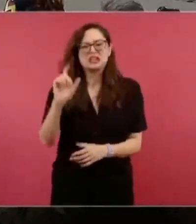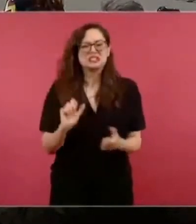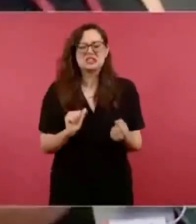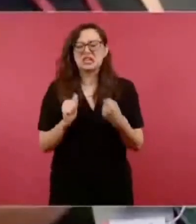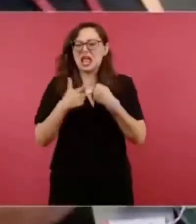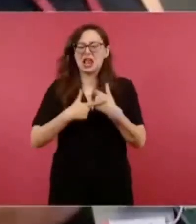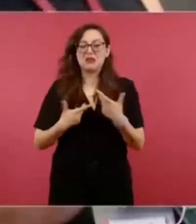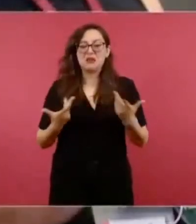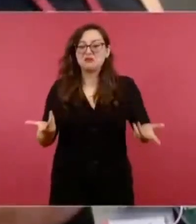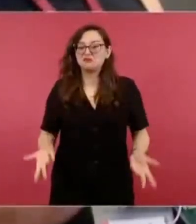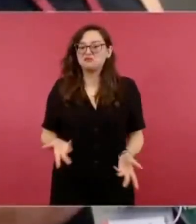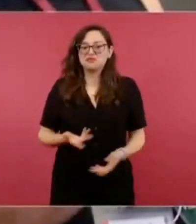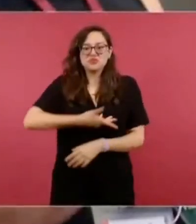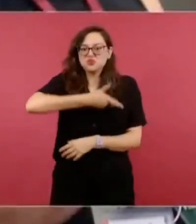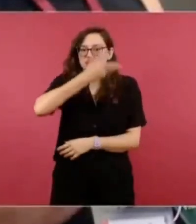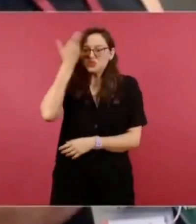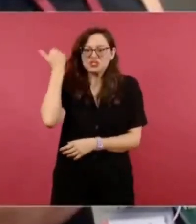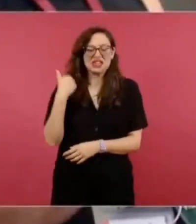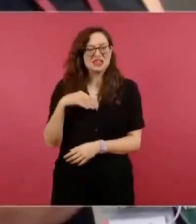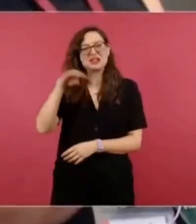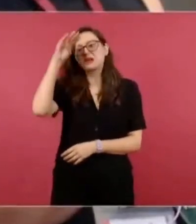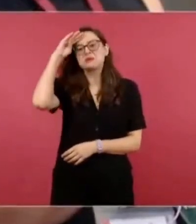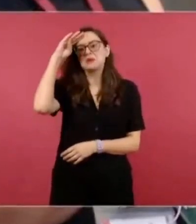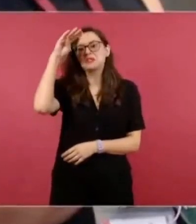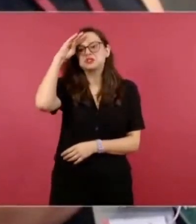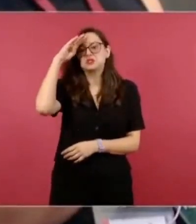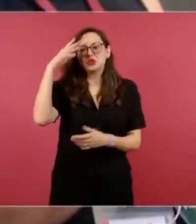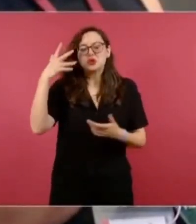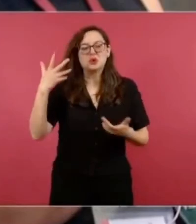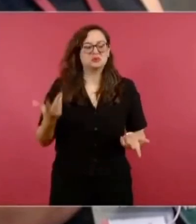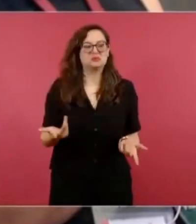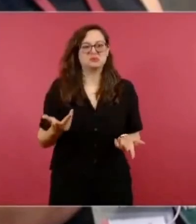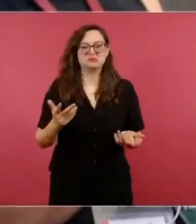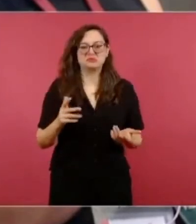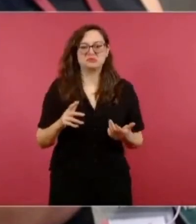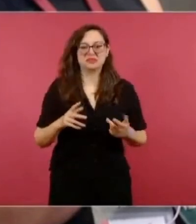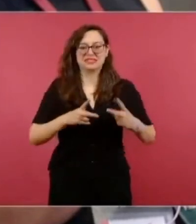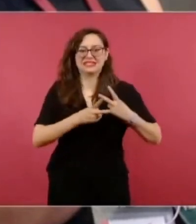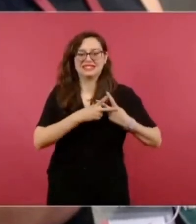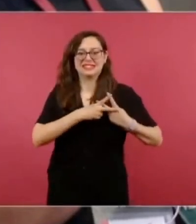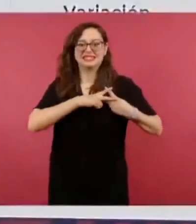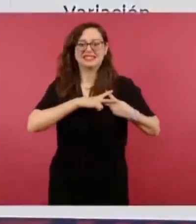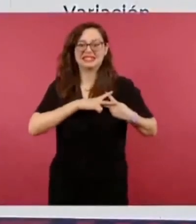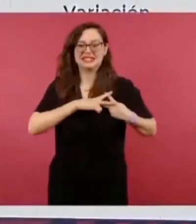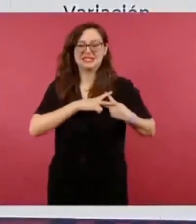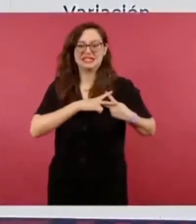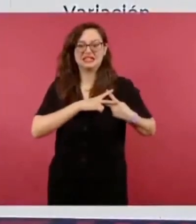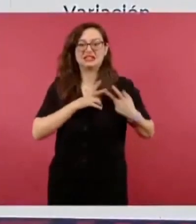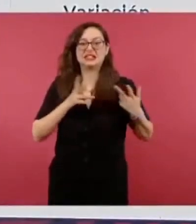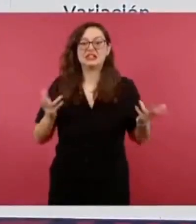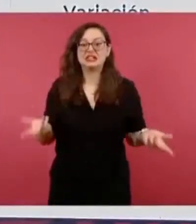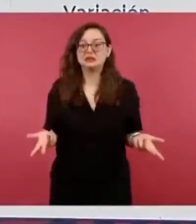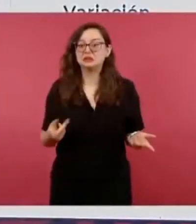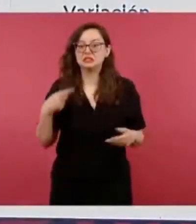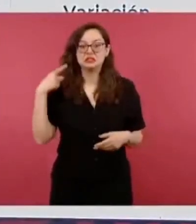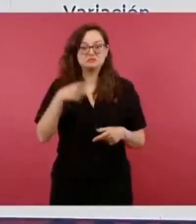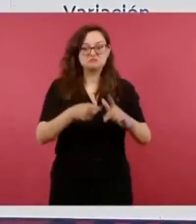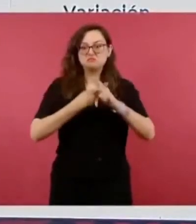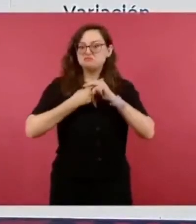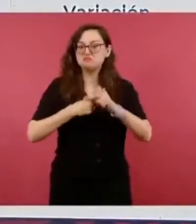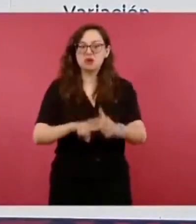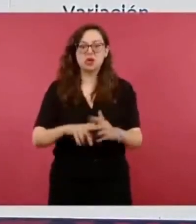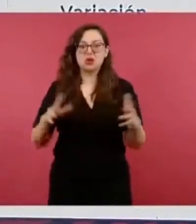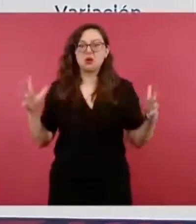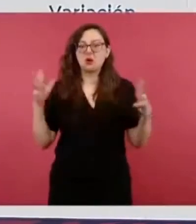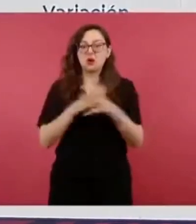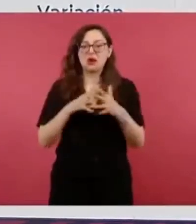poner pronto una estrellita y le pegó un garrotazo a lo tonto, al avispero, y